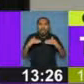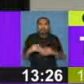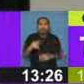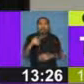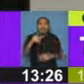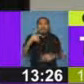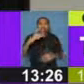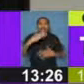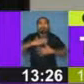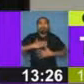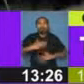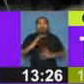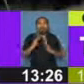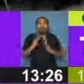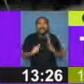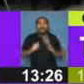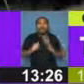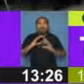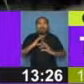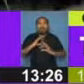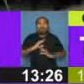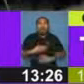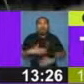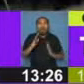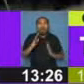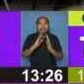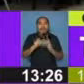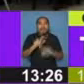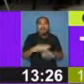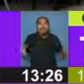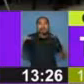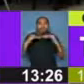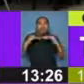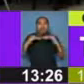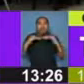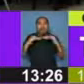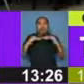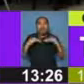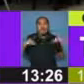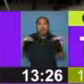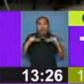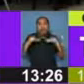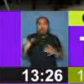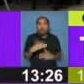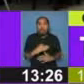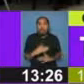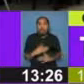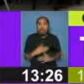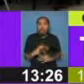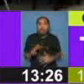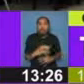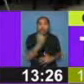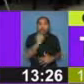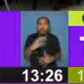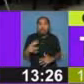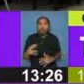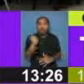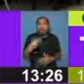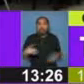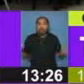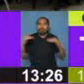Iguala ese delantal blanco Iguala les da a todos la misma